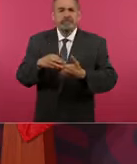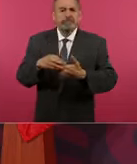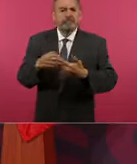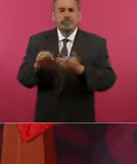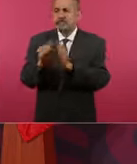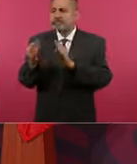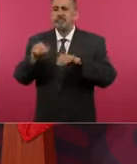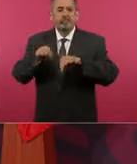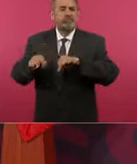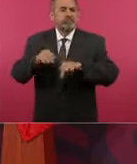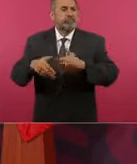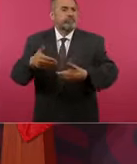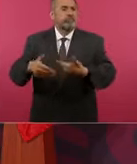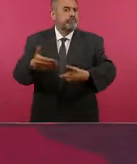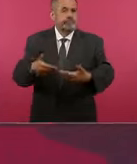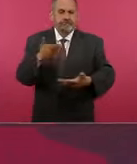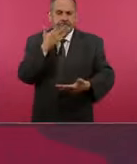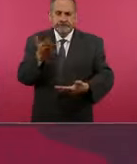y